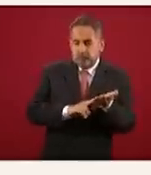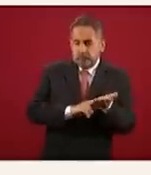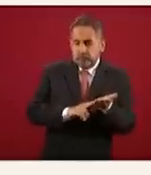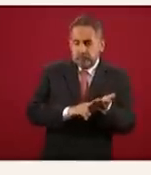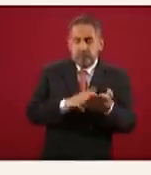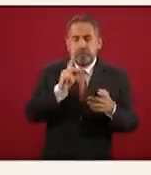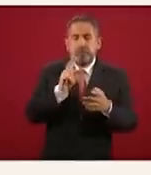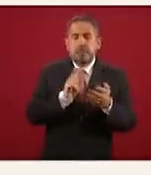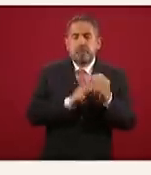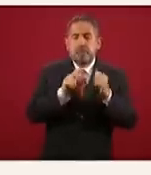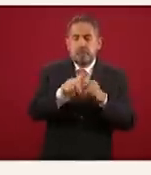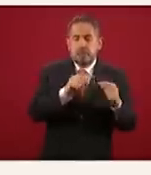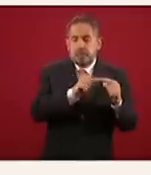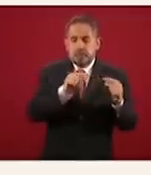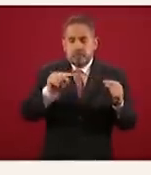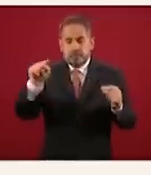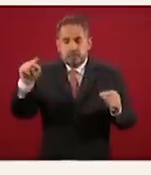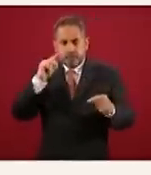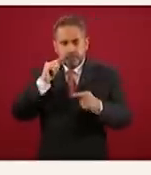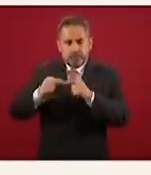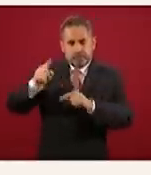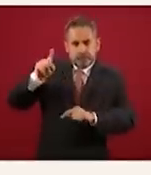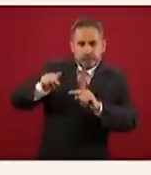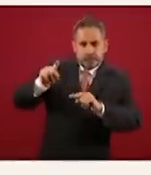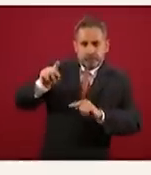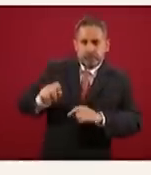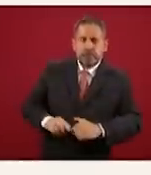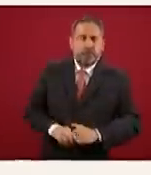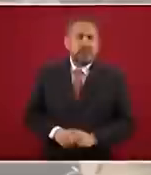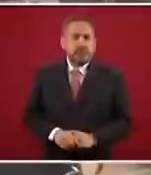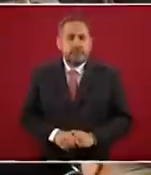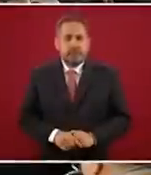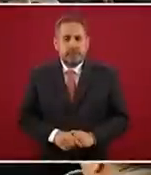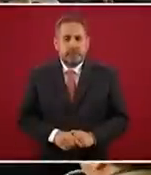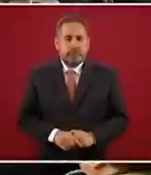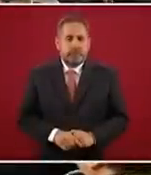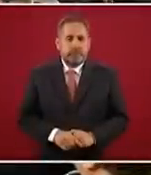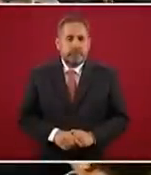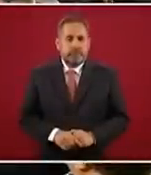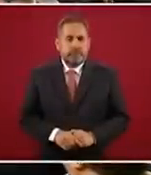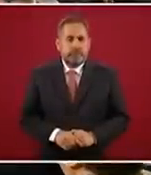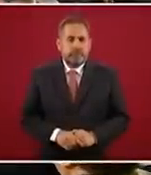de 2018. Esta es la diferencia. La que sigue, por favor.